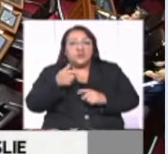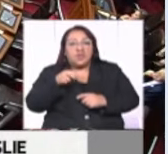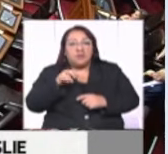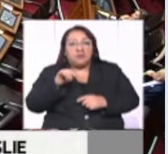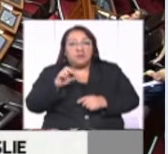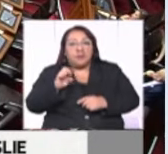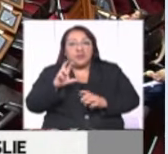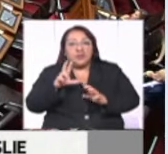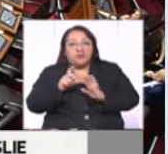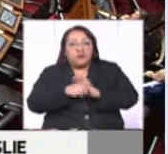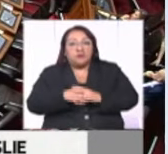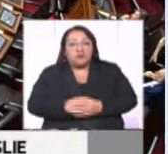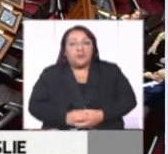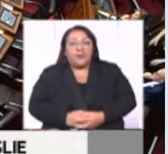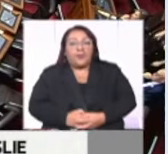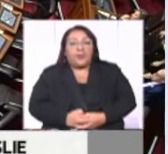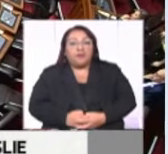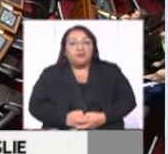Coronado por 3 minutos.